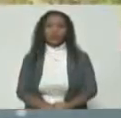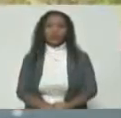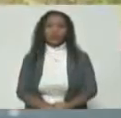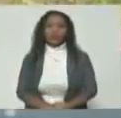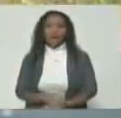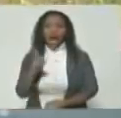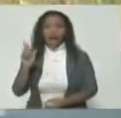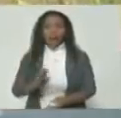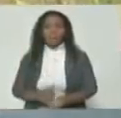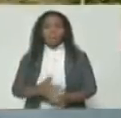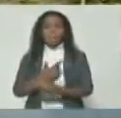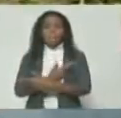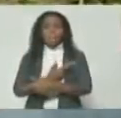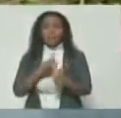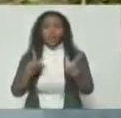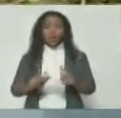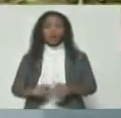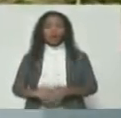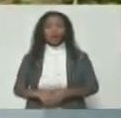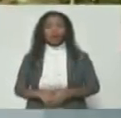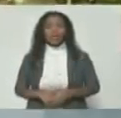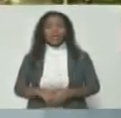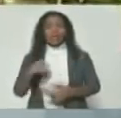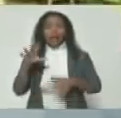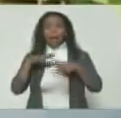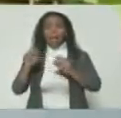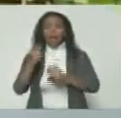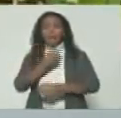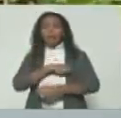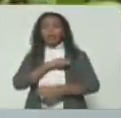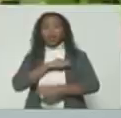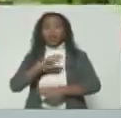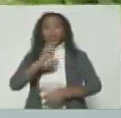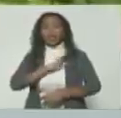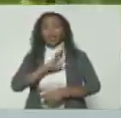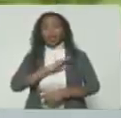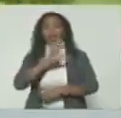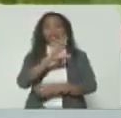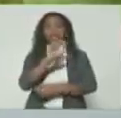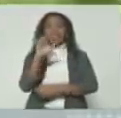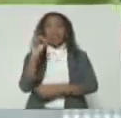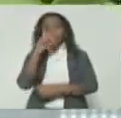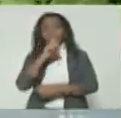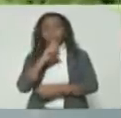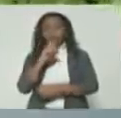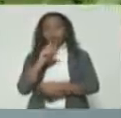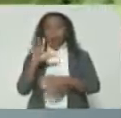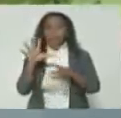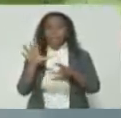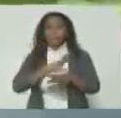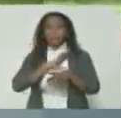Habían liberado a Sudamérica del Imperio Español, que había tenido 300 años sus garras